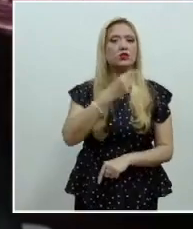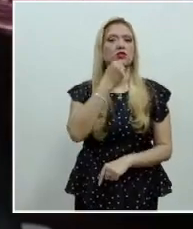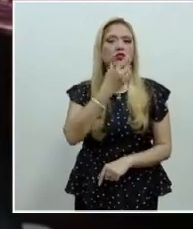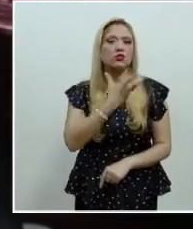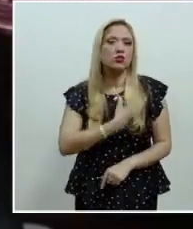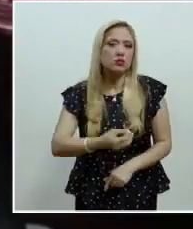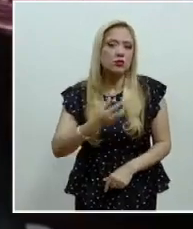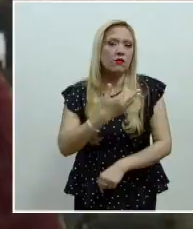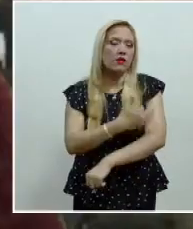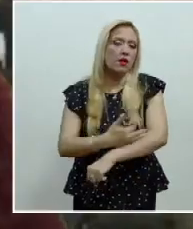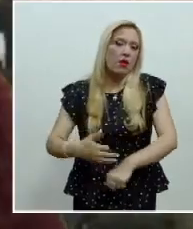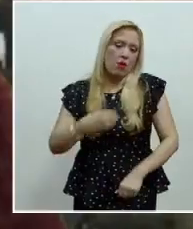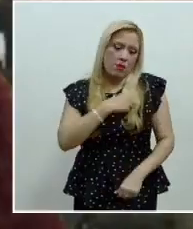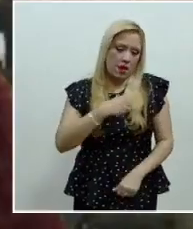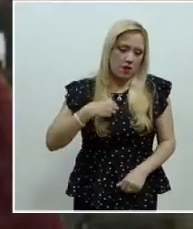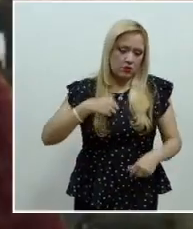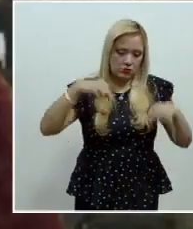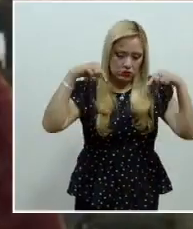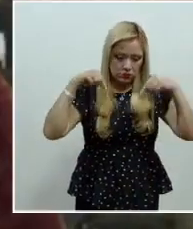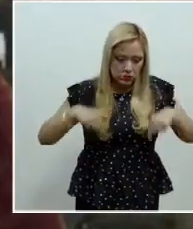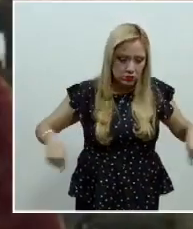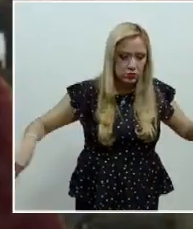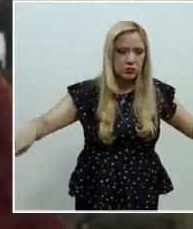tenemos obligación como